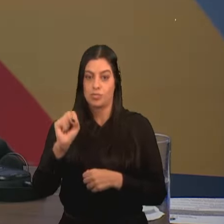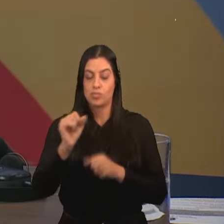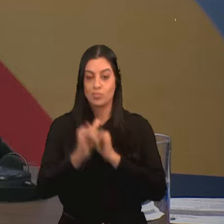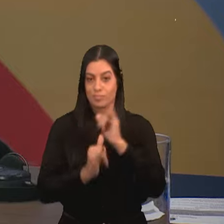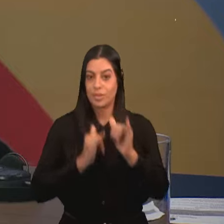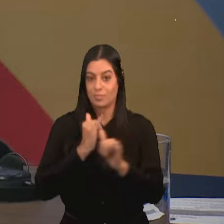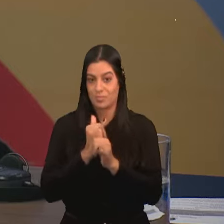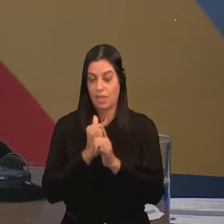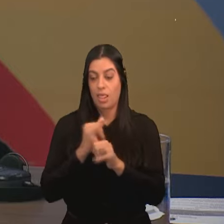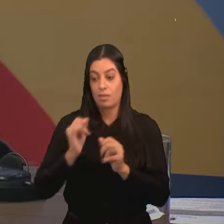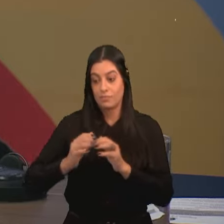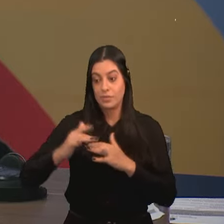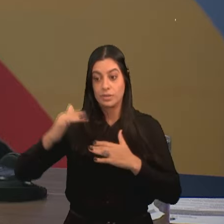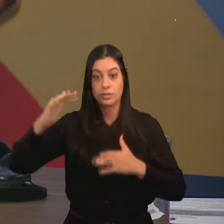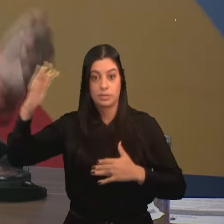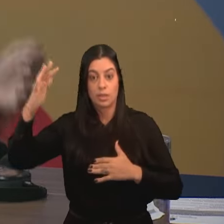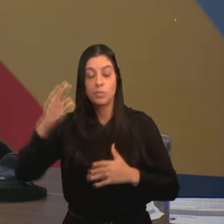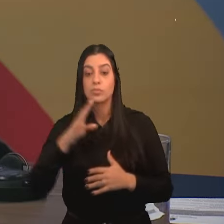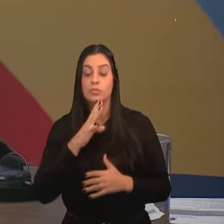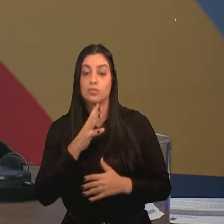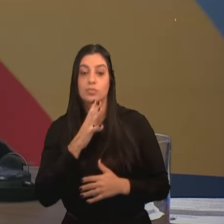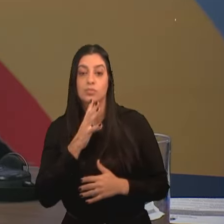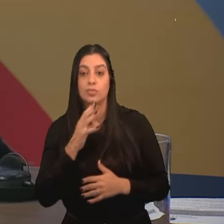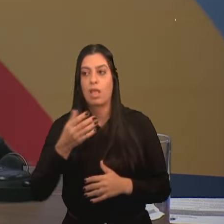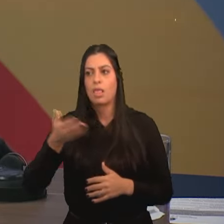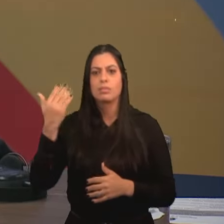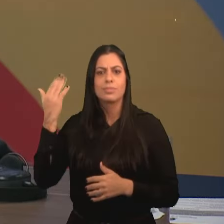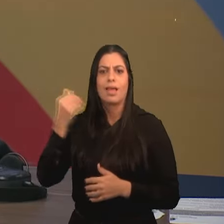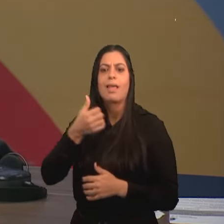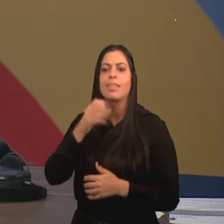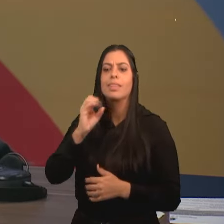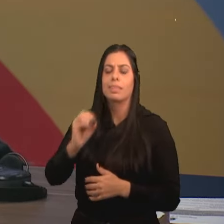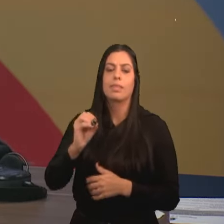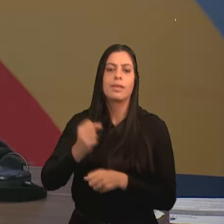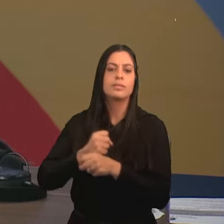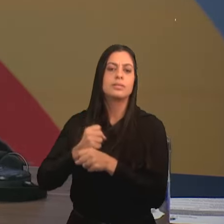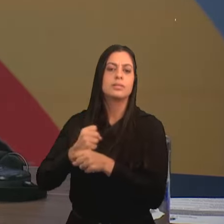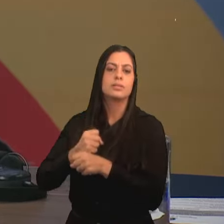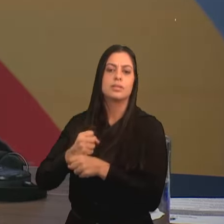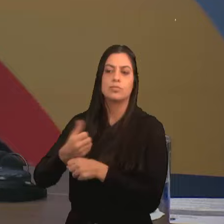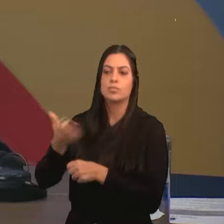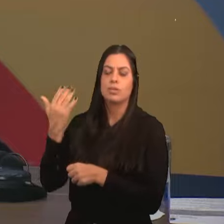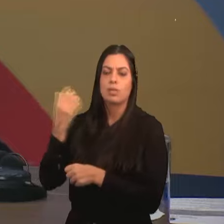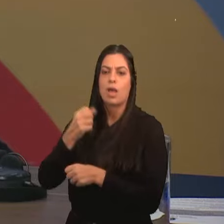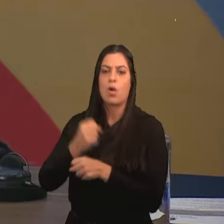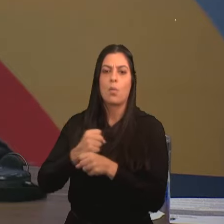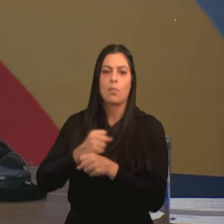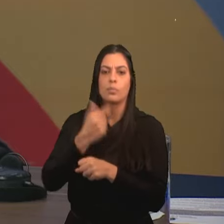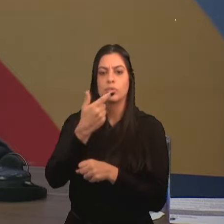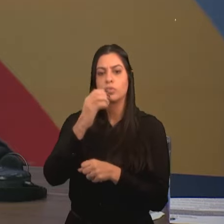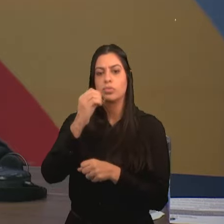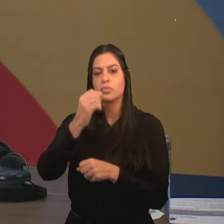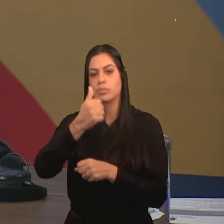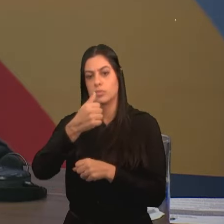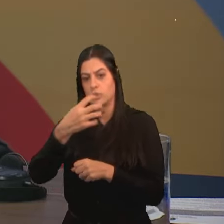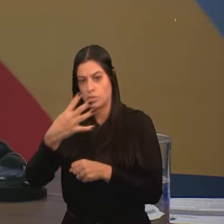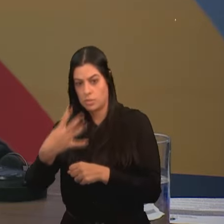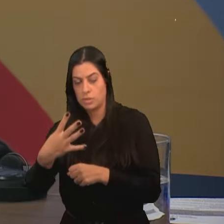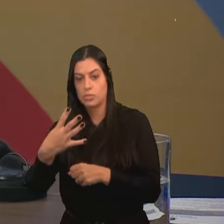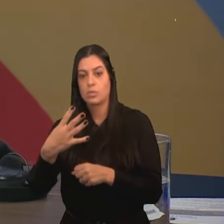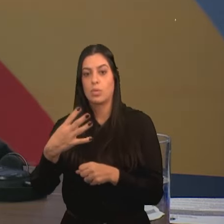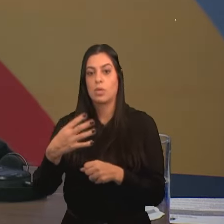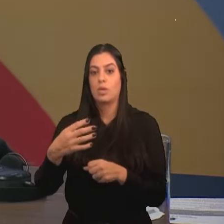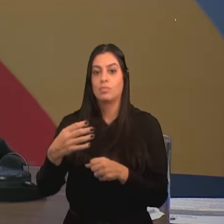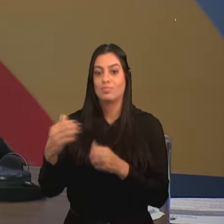de Datos. Avanzamos mucho también, exactamente hace 10 años, cuando el marco civil fue promulgado en 2014. Y allá